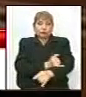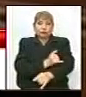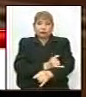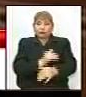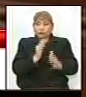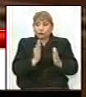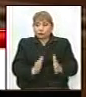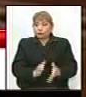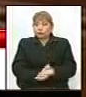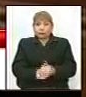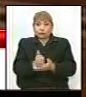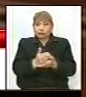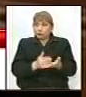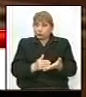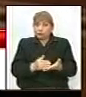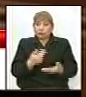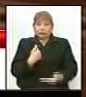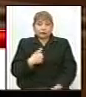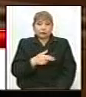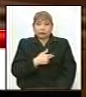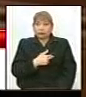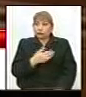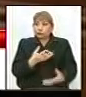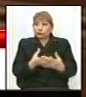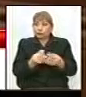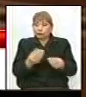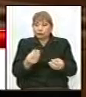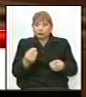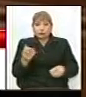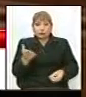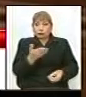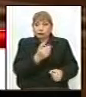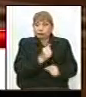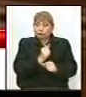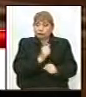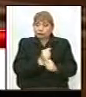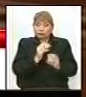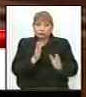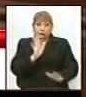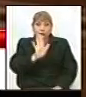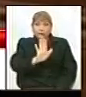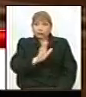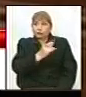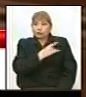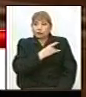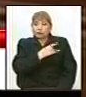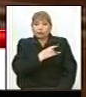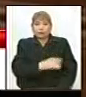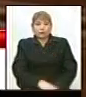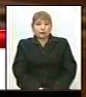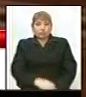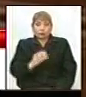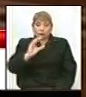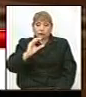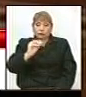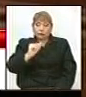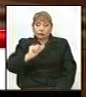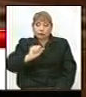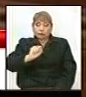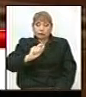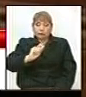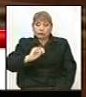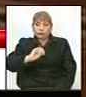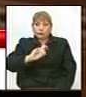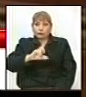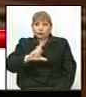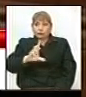y parte de las pruebas es que muchos de sus funcionarios han sido funcionarios de esa universidad. El señor Castillo, que fue el antecesor del